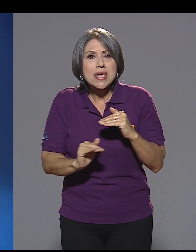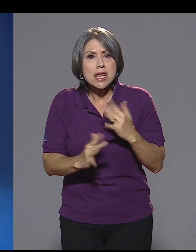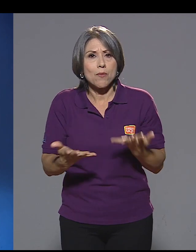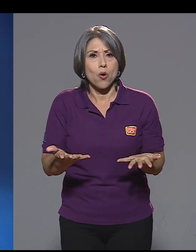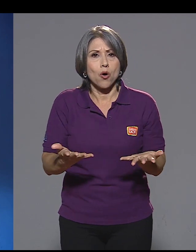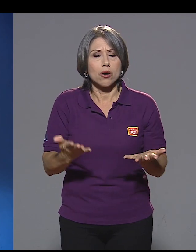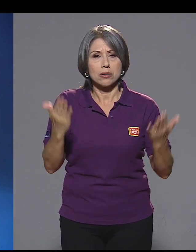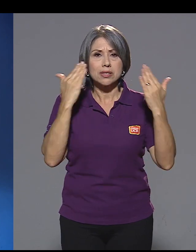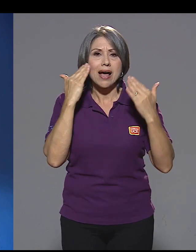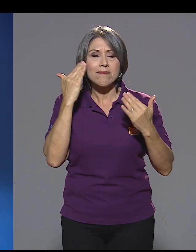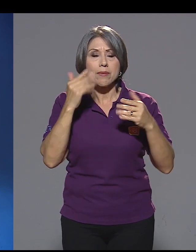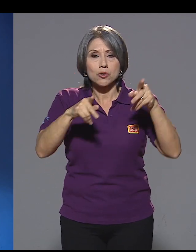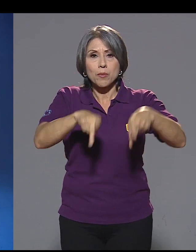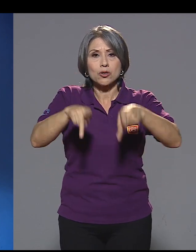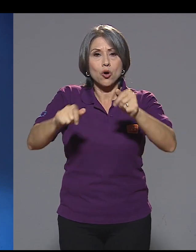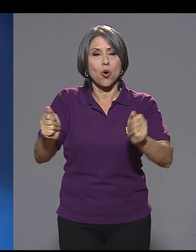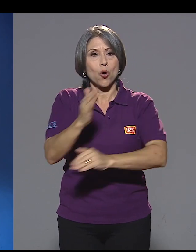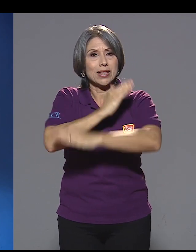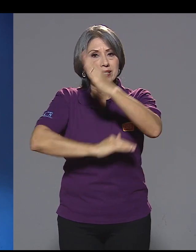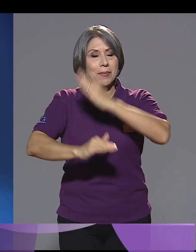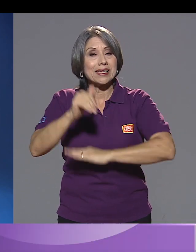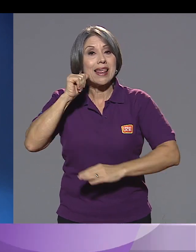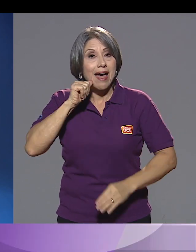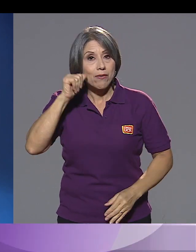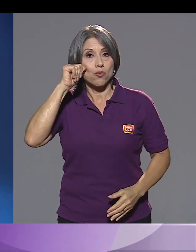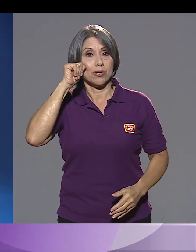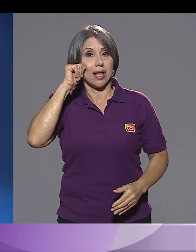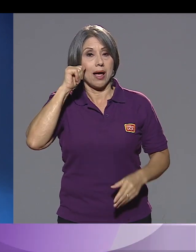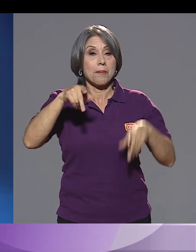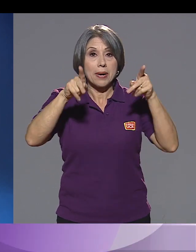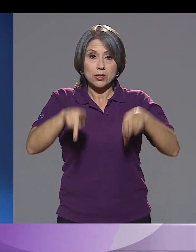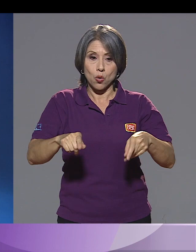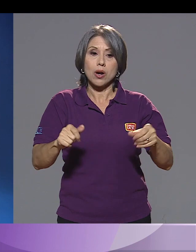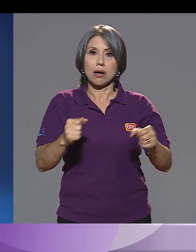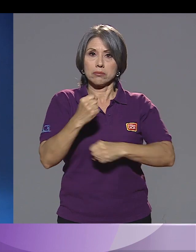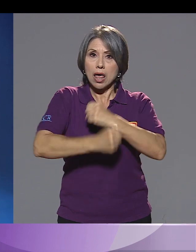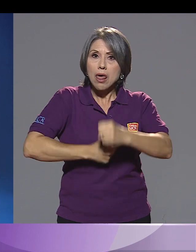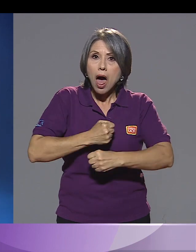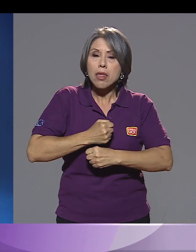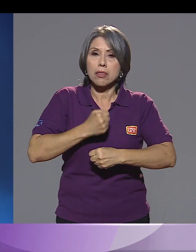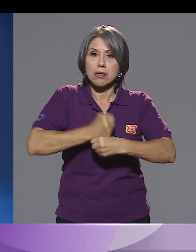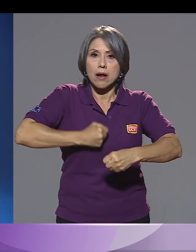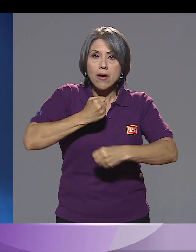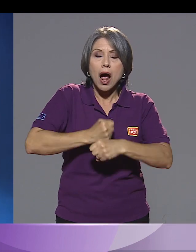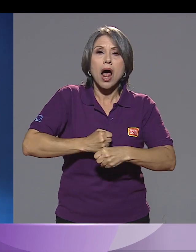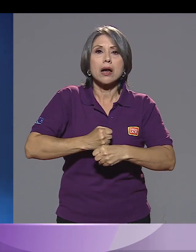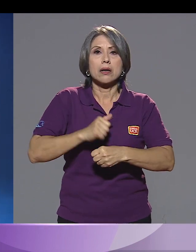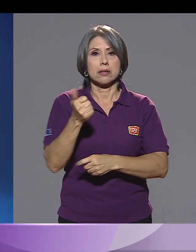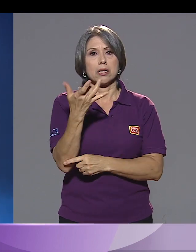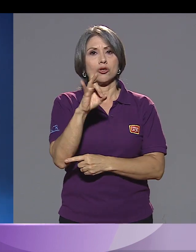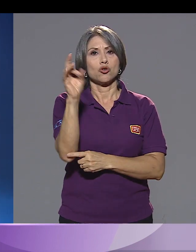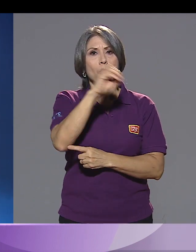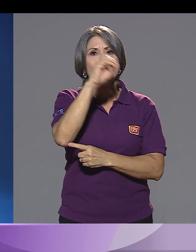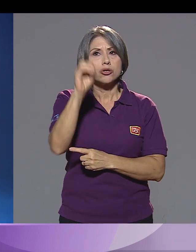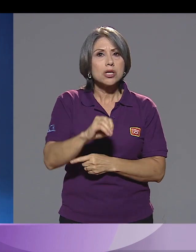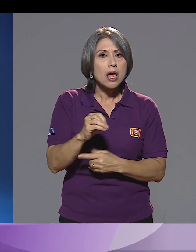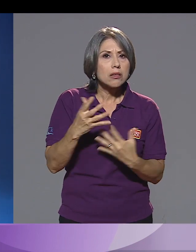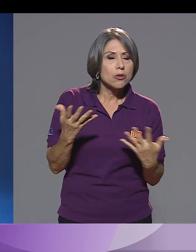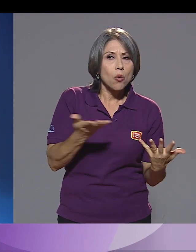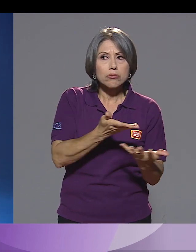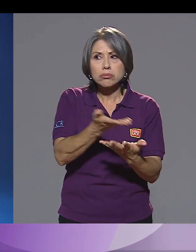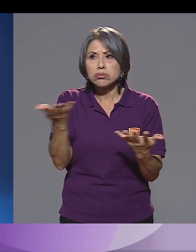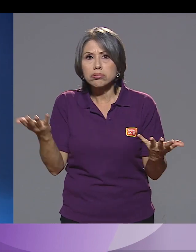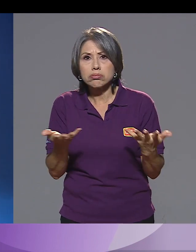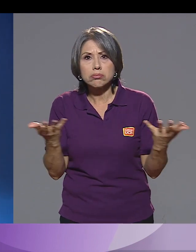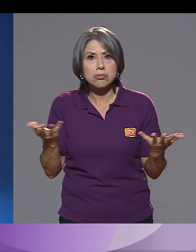cuando sabemos que la población con discapacidad adulta, es decir, con edad de trabajar, está en el 18% de